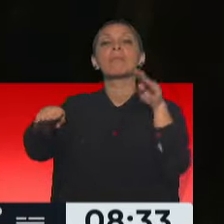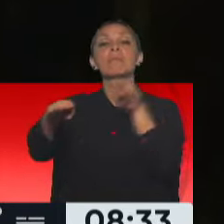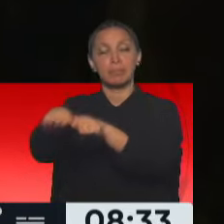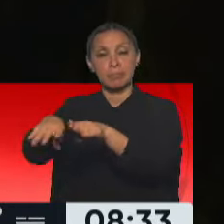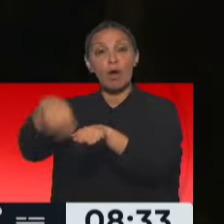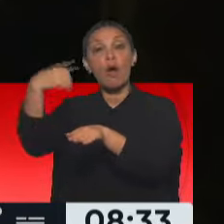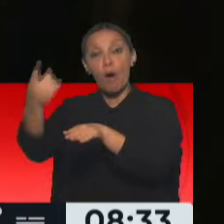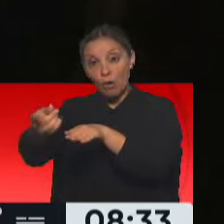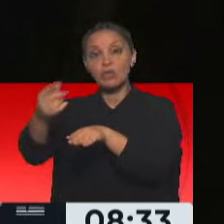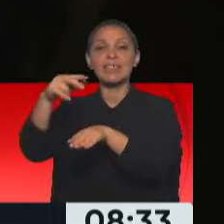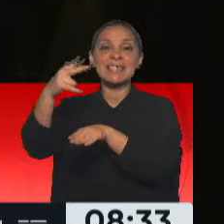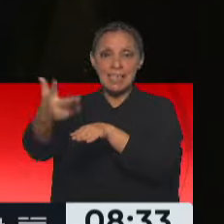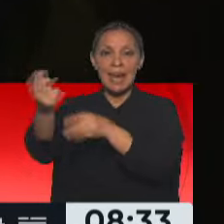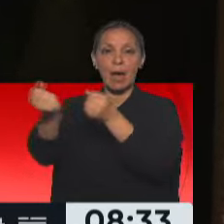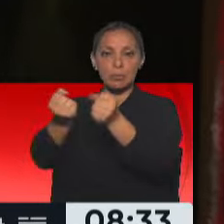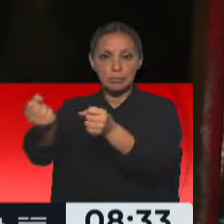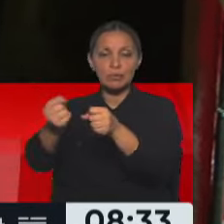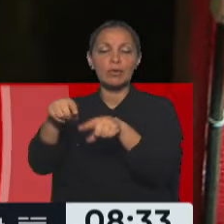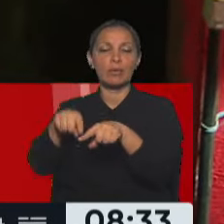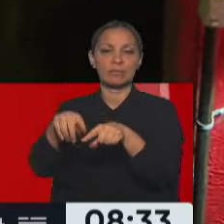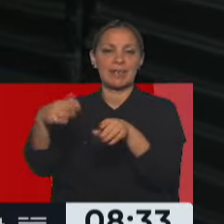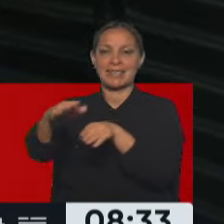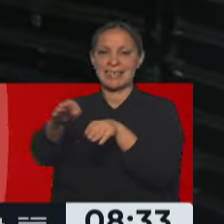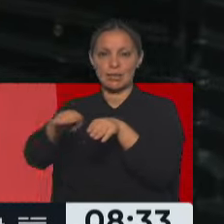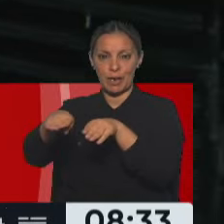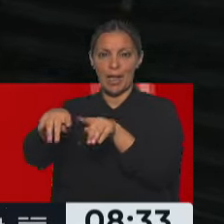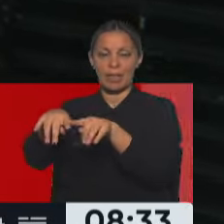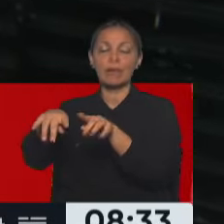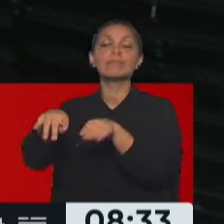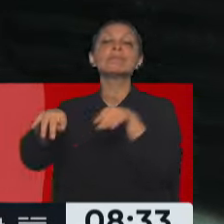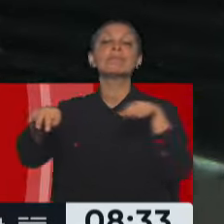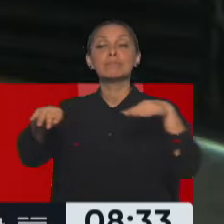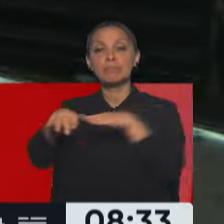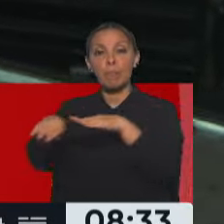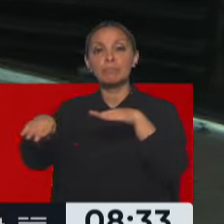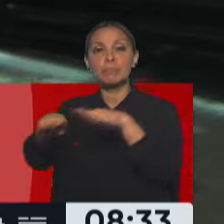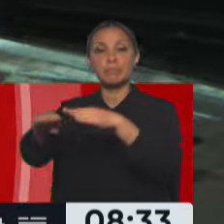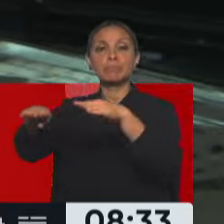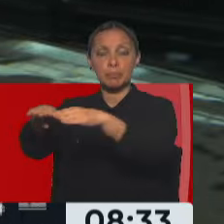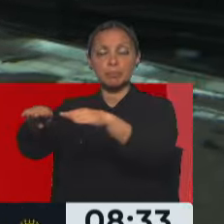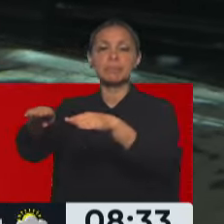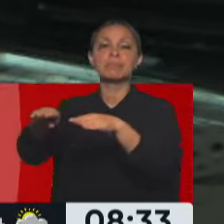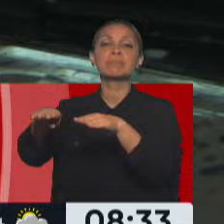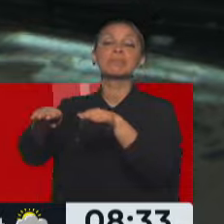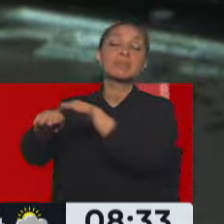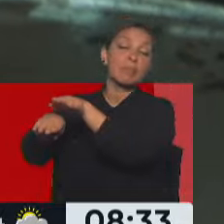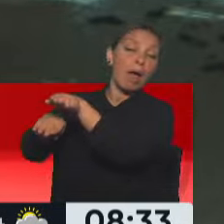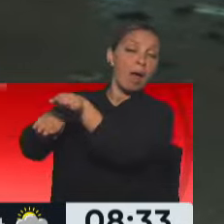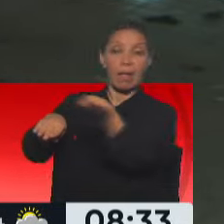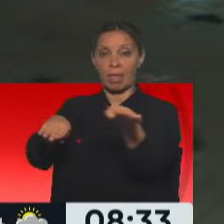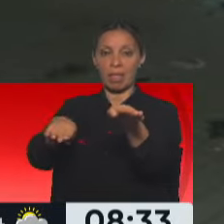otro vehículo que estaba estacionado justamente en esta esquina, a metros de lo que es Warnes y Juan B. Justo, y